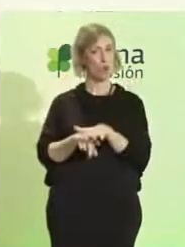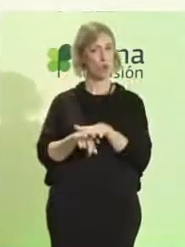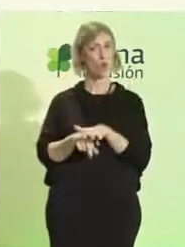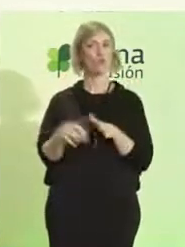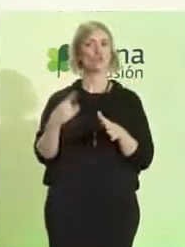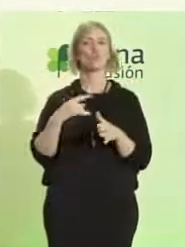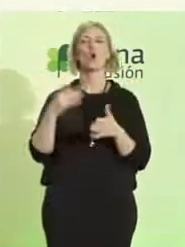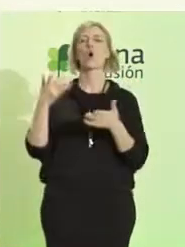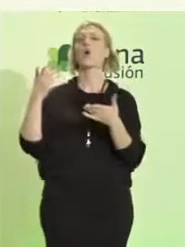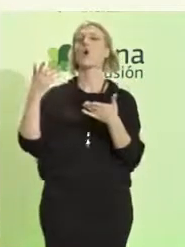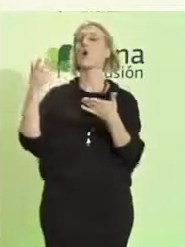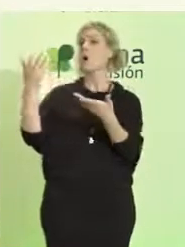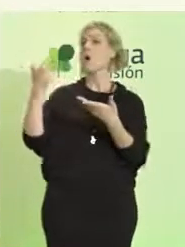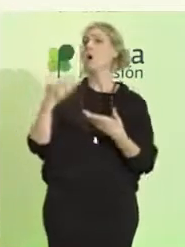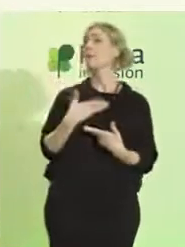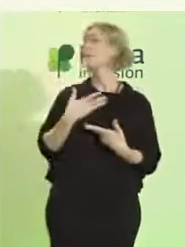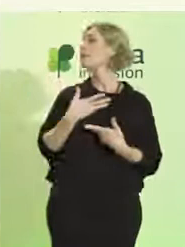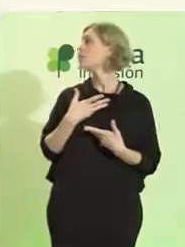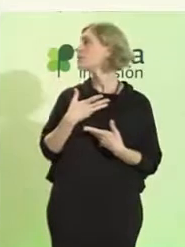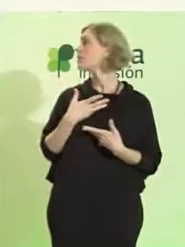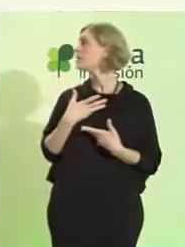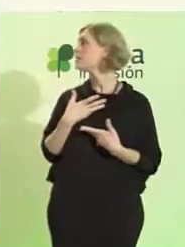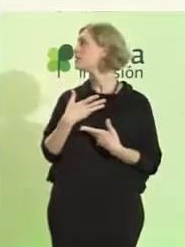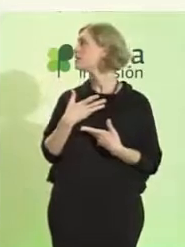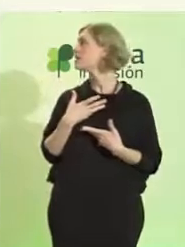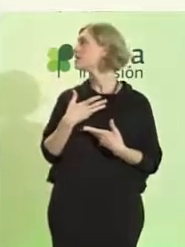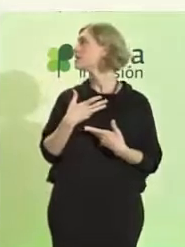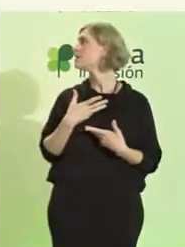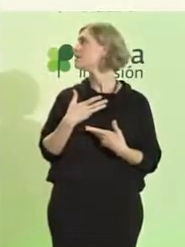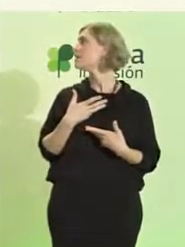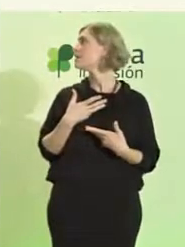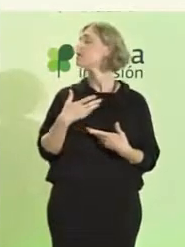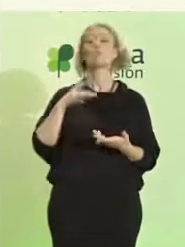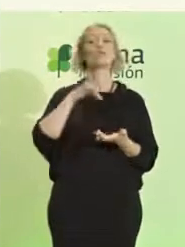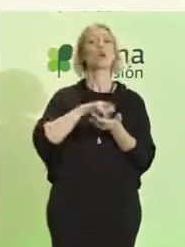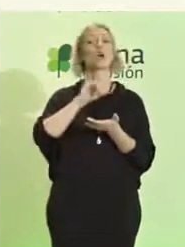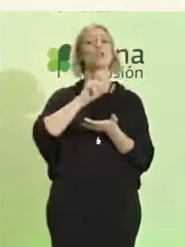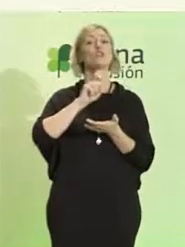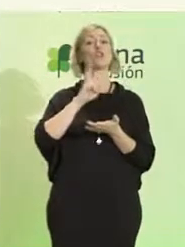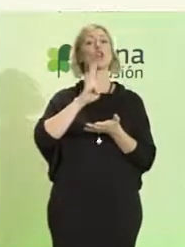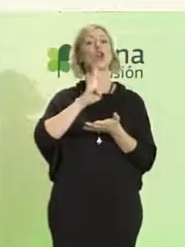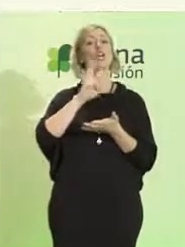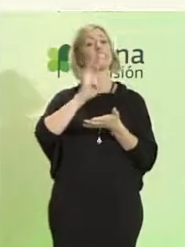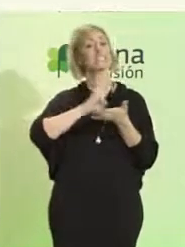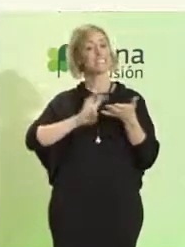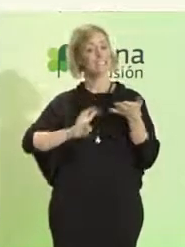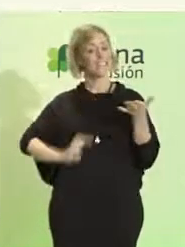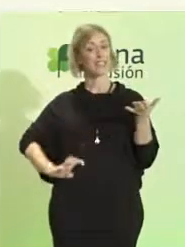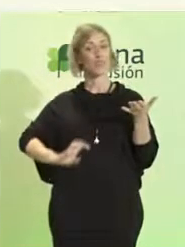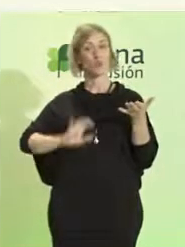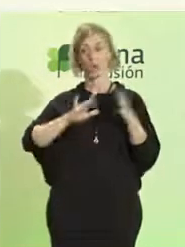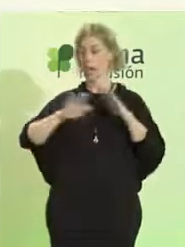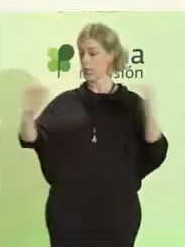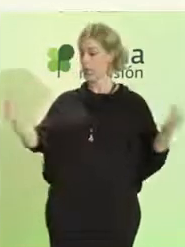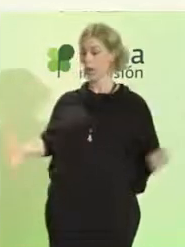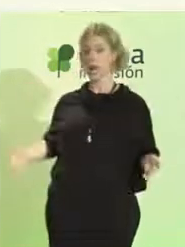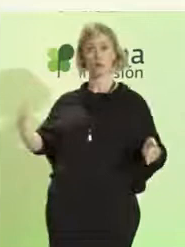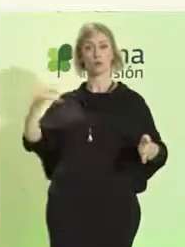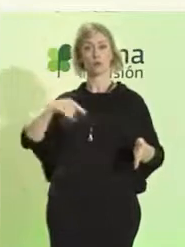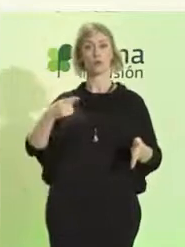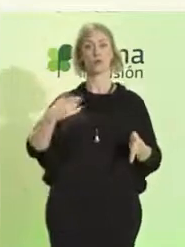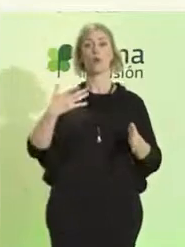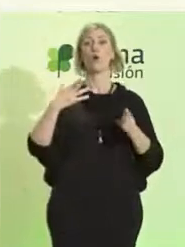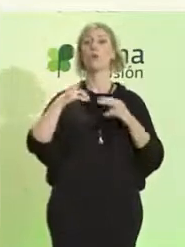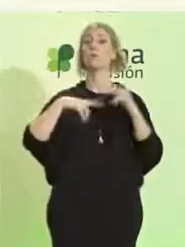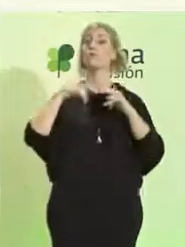el minuto número cero, el mero hecho de que estemos construyendo un texto sobre un escenario, yo ya estoy dejando fuera, de hecho ocurre ahora mismo,